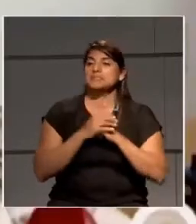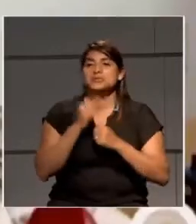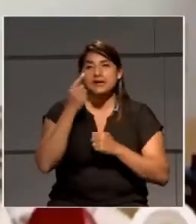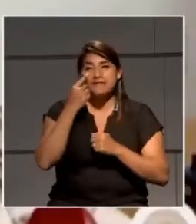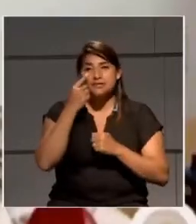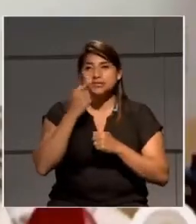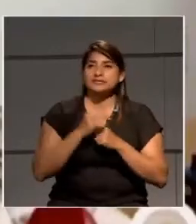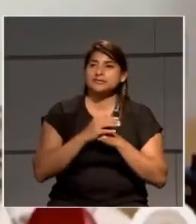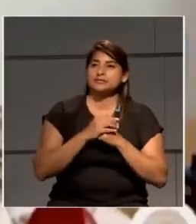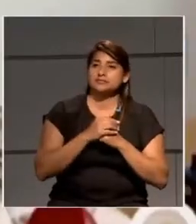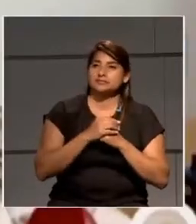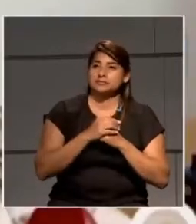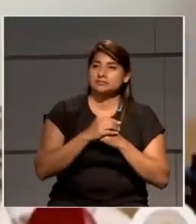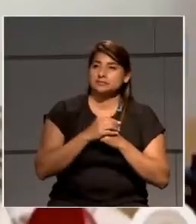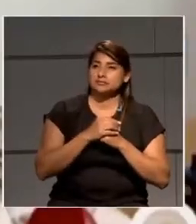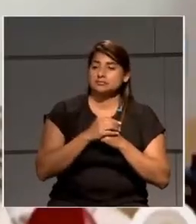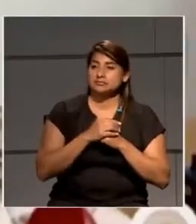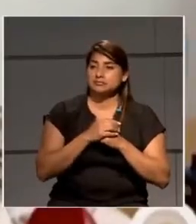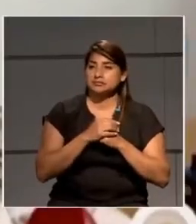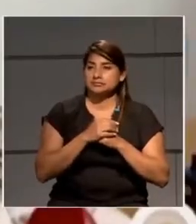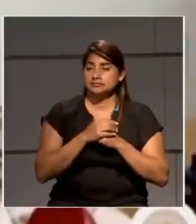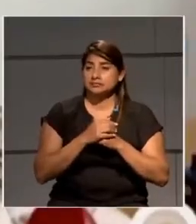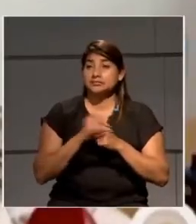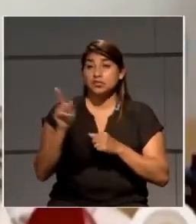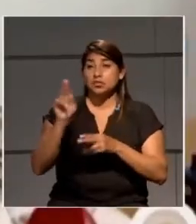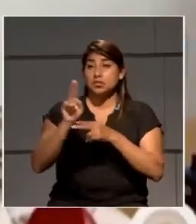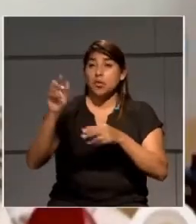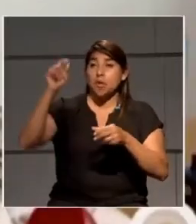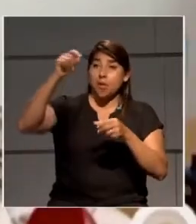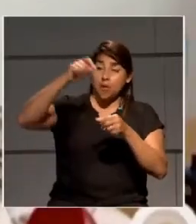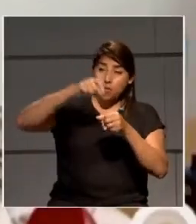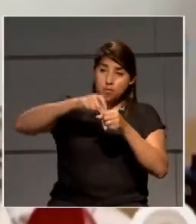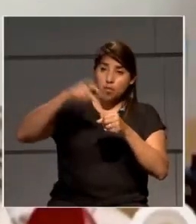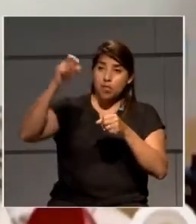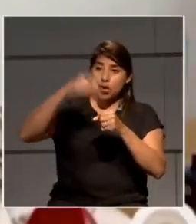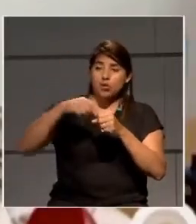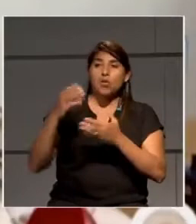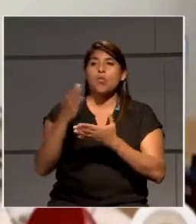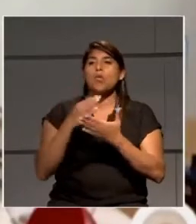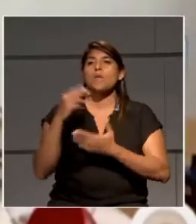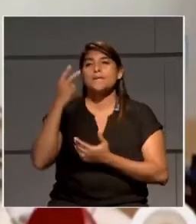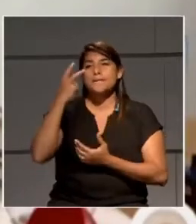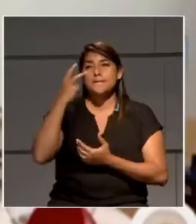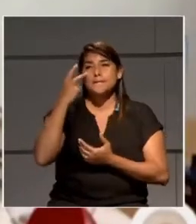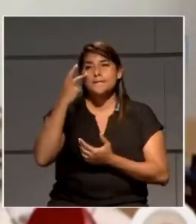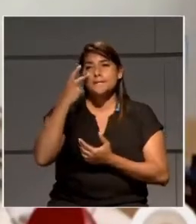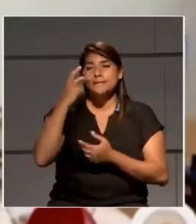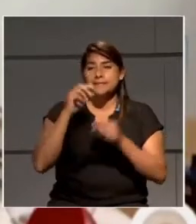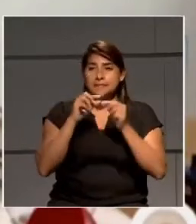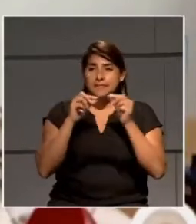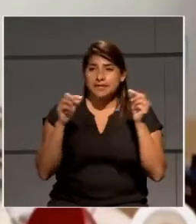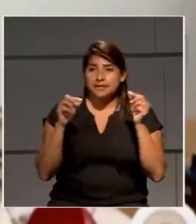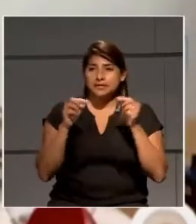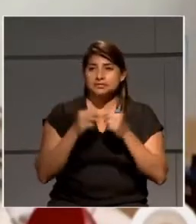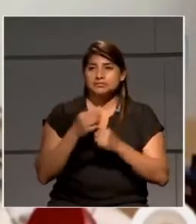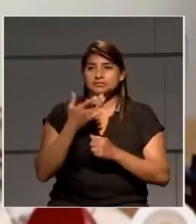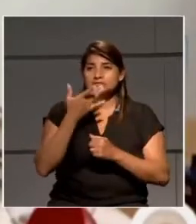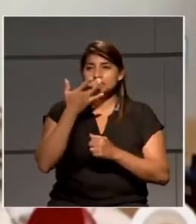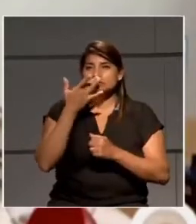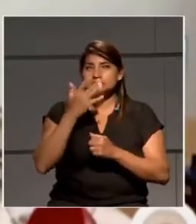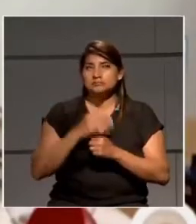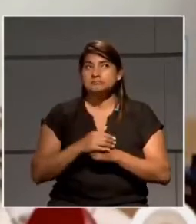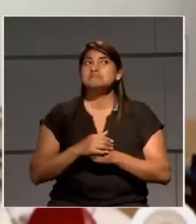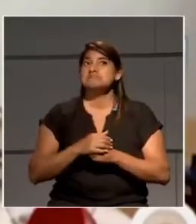ver? Vamos a ver. Aquí estoy metiendo los palitos, pero Pluk, ¿sabe qué me di cuenta? Uh-huh. Que estos palitos además como que huelen